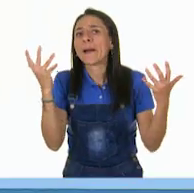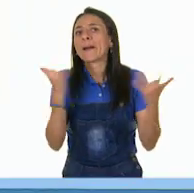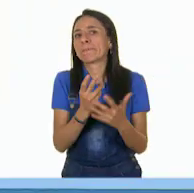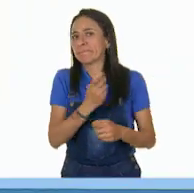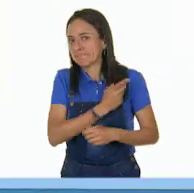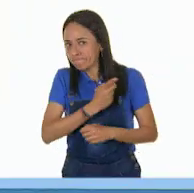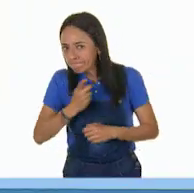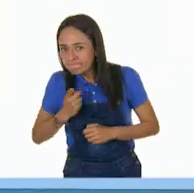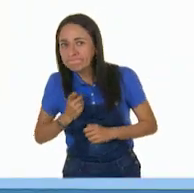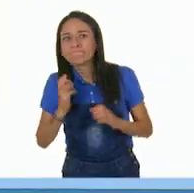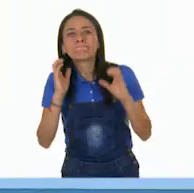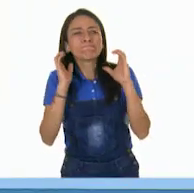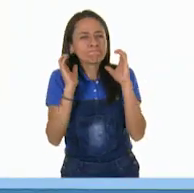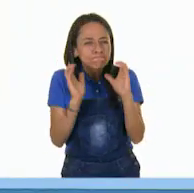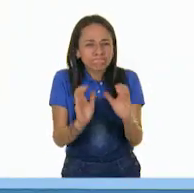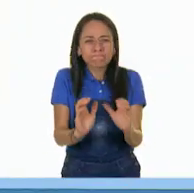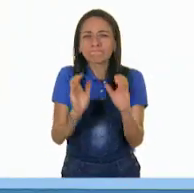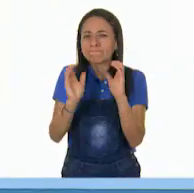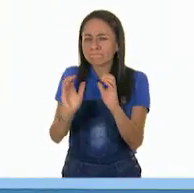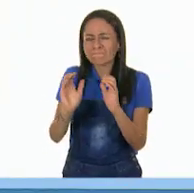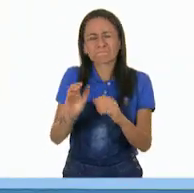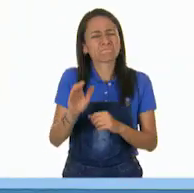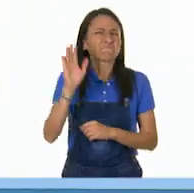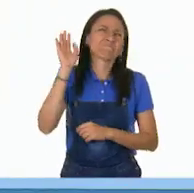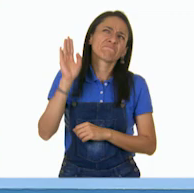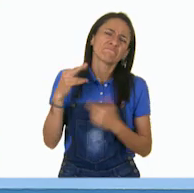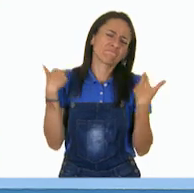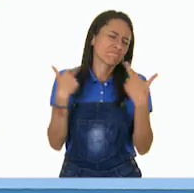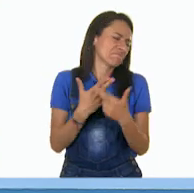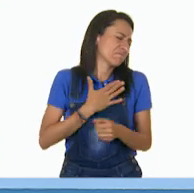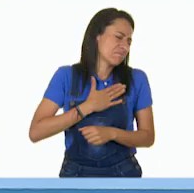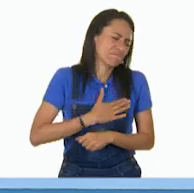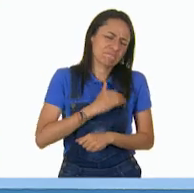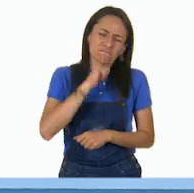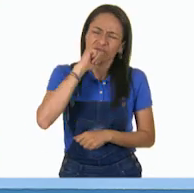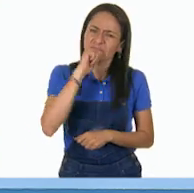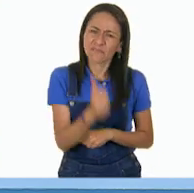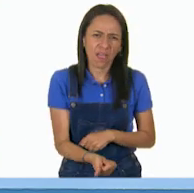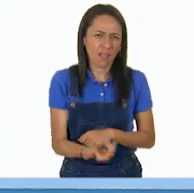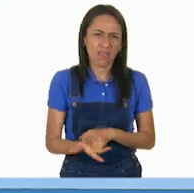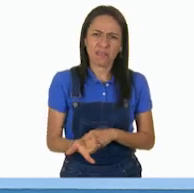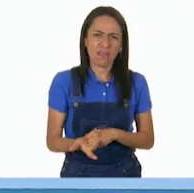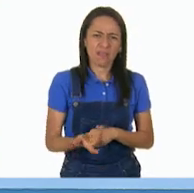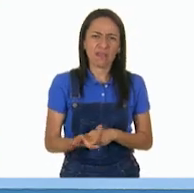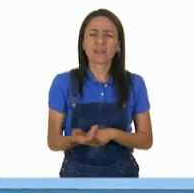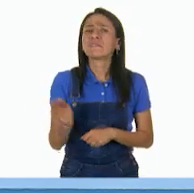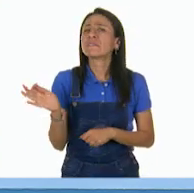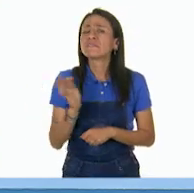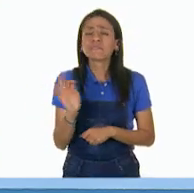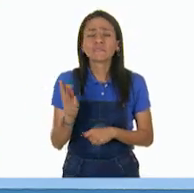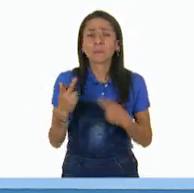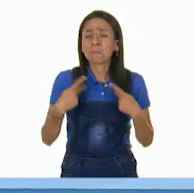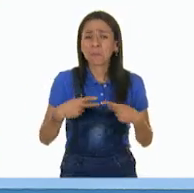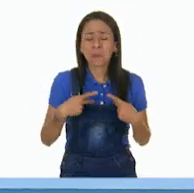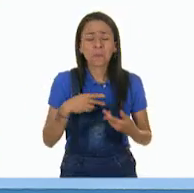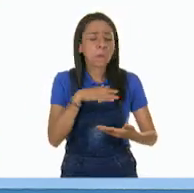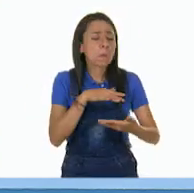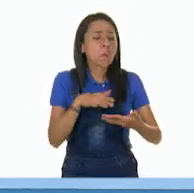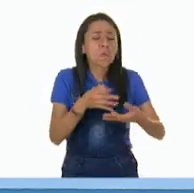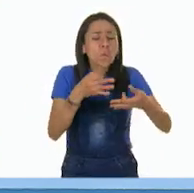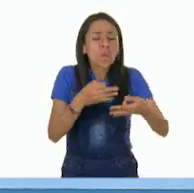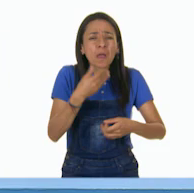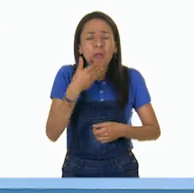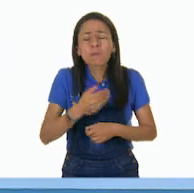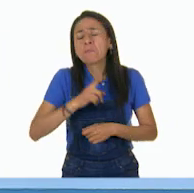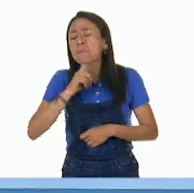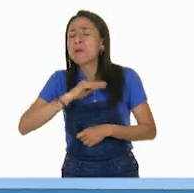pero nuestro no es justo si las personas no leen con mucho cuidado cuando mejor van a comprar ese